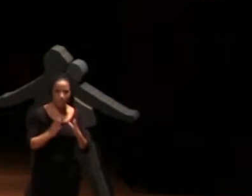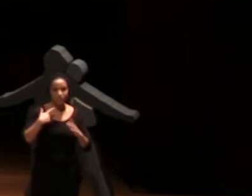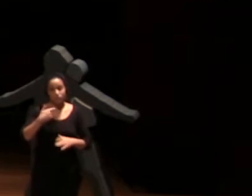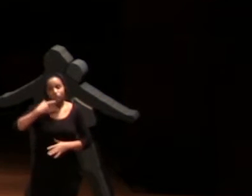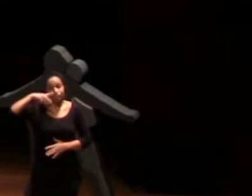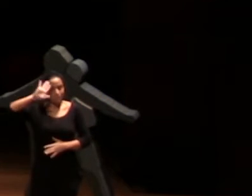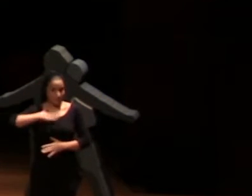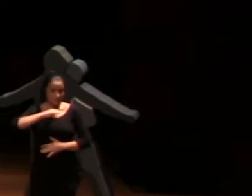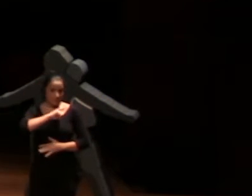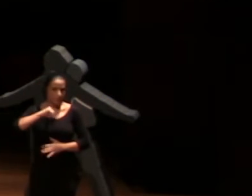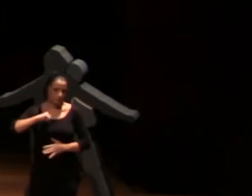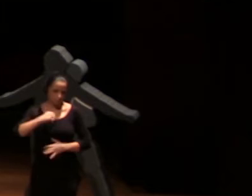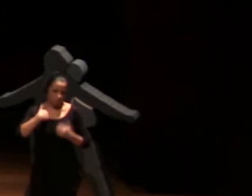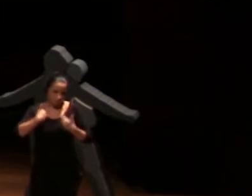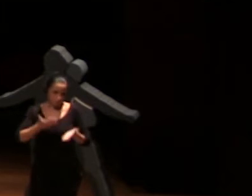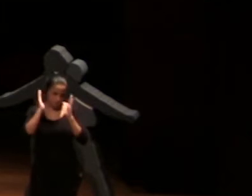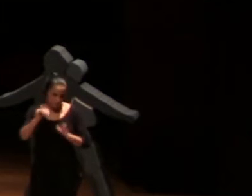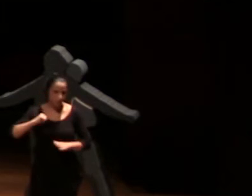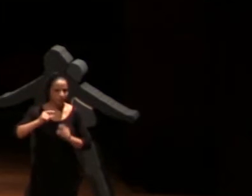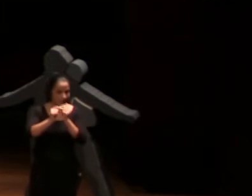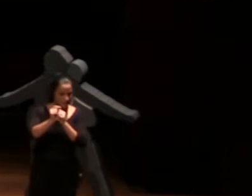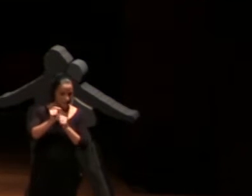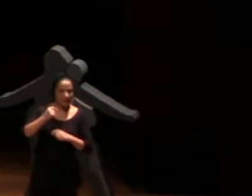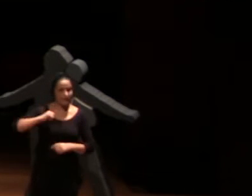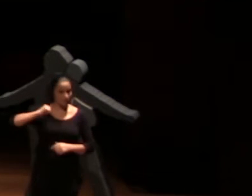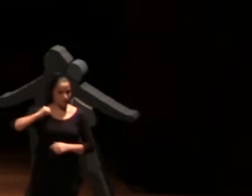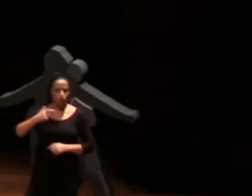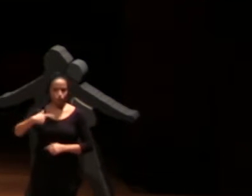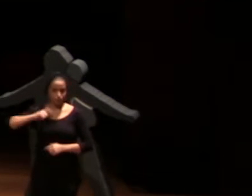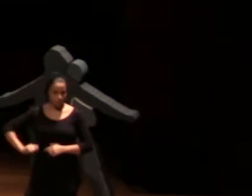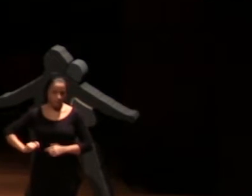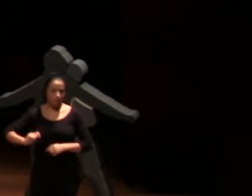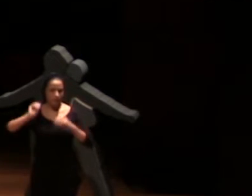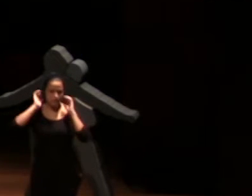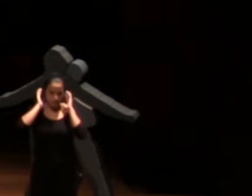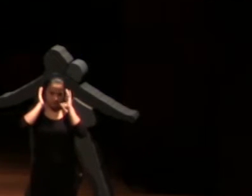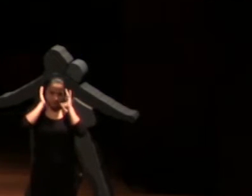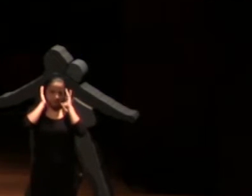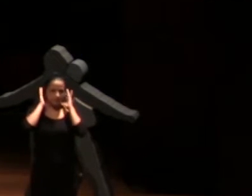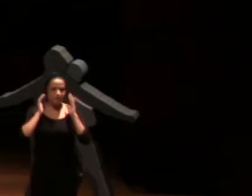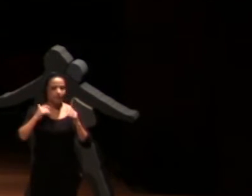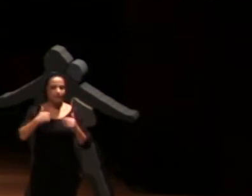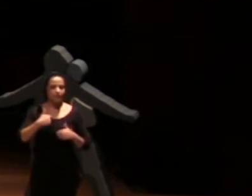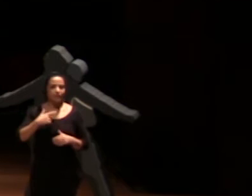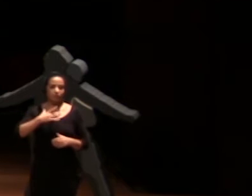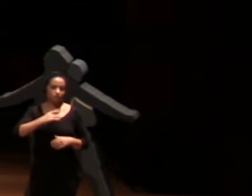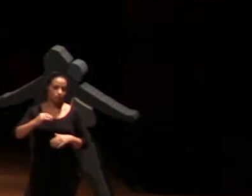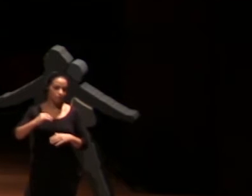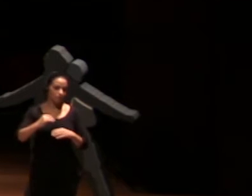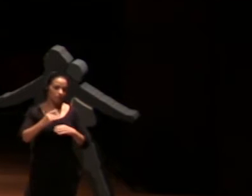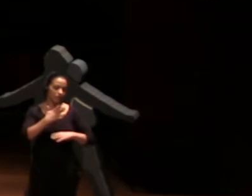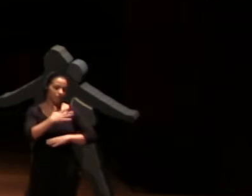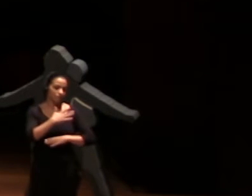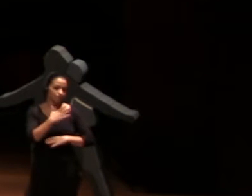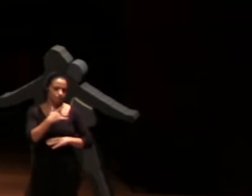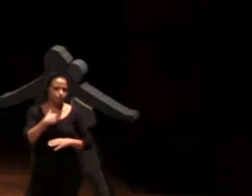de mi experiencia personal como fisioterapeuta clínico, como profesional. probablemente indivisible de la parte académica o crítica, pero tal